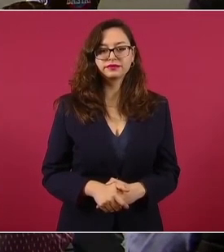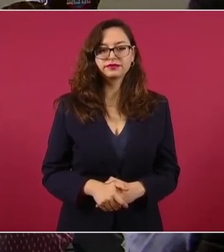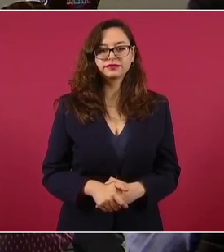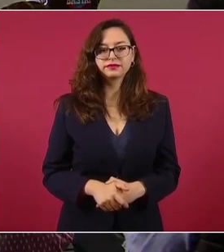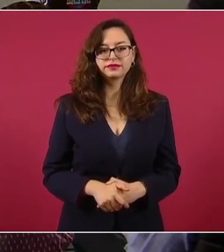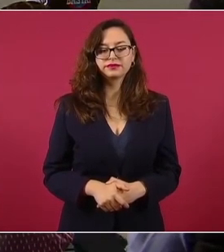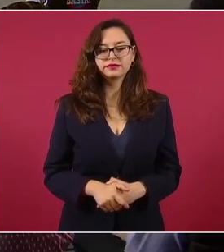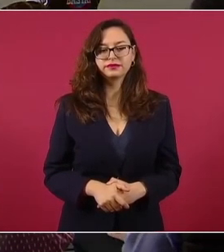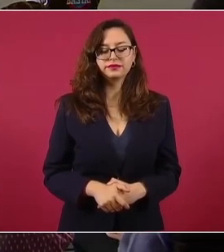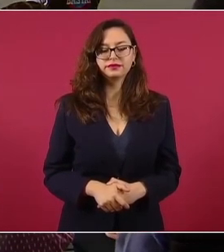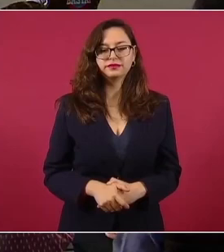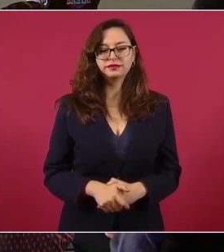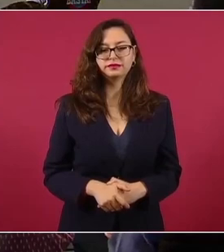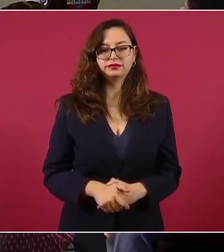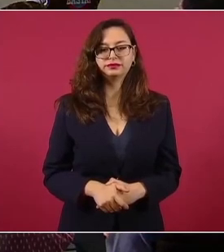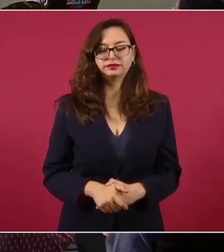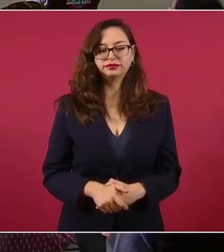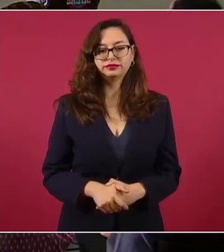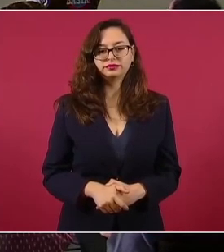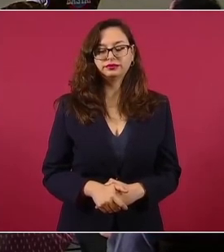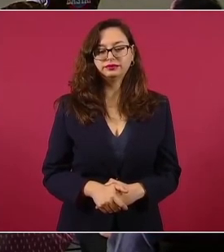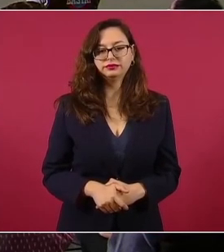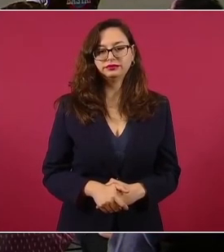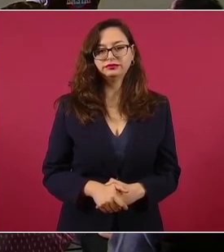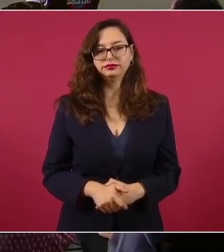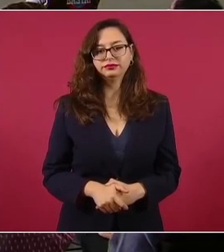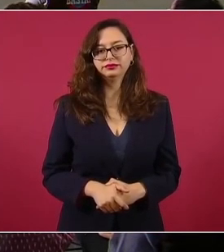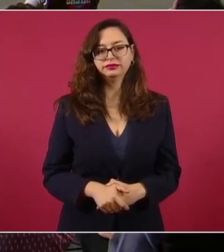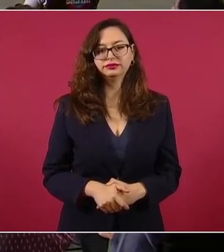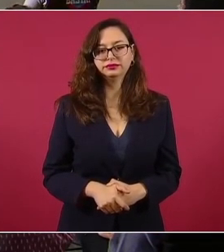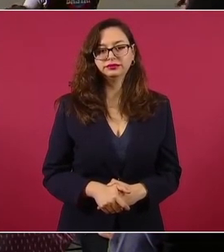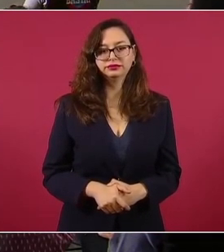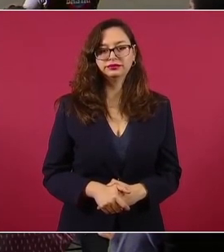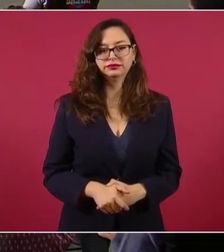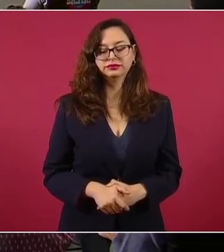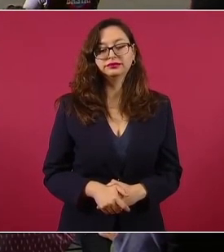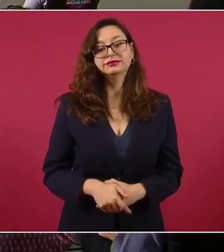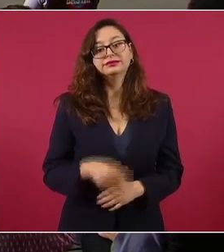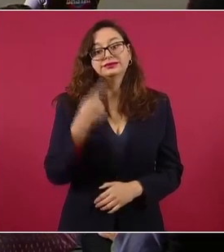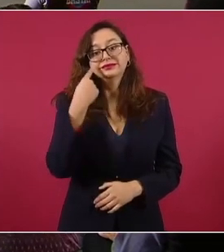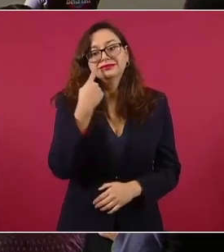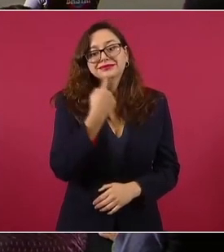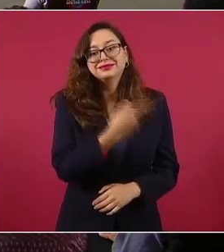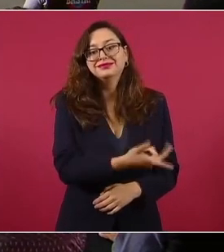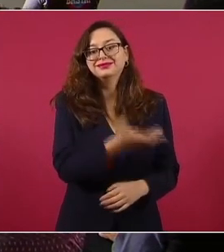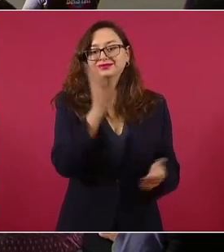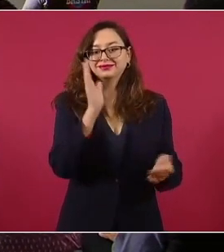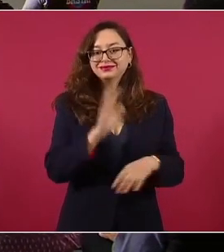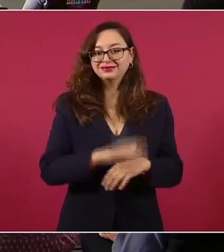Adelante. Miren, Alito,